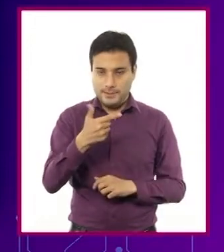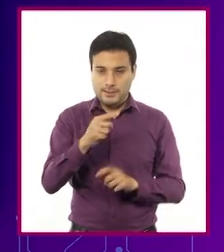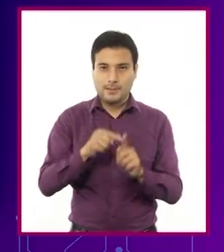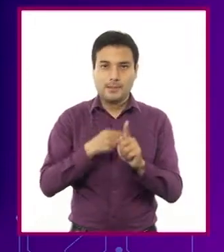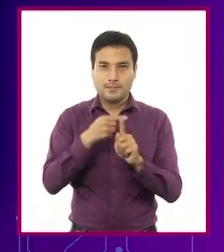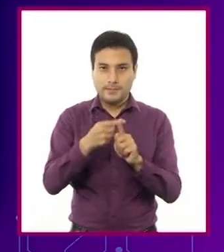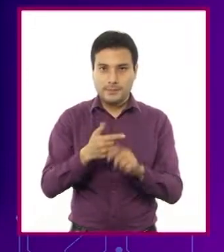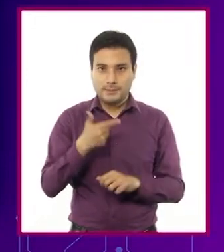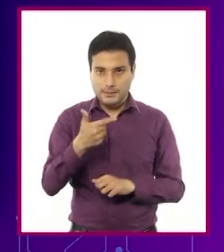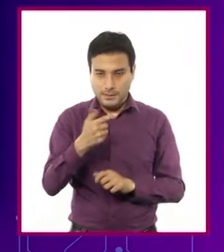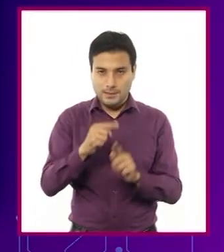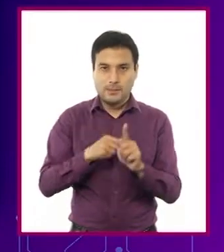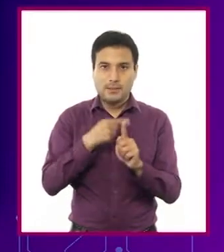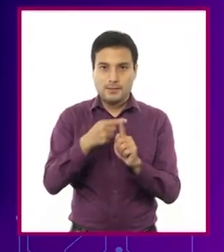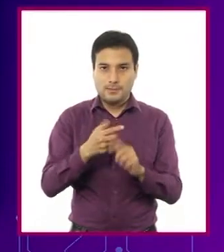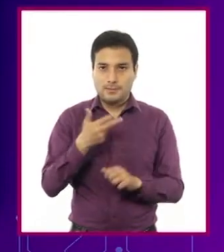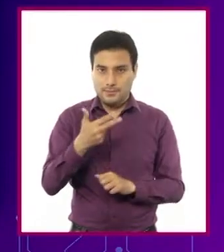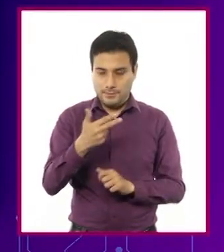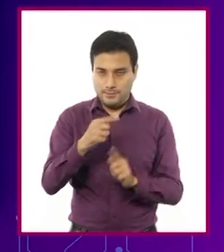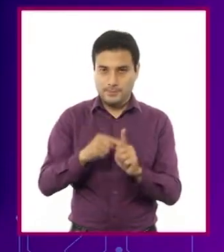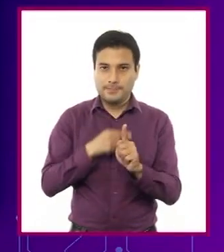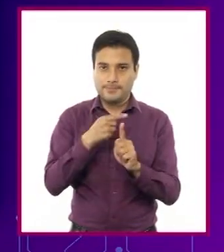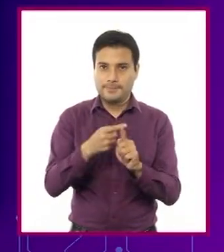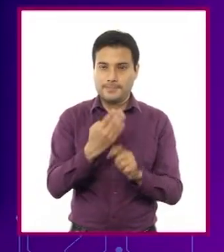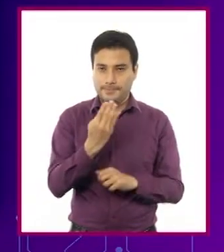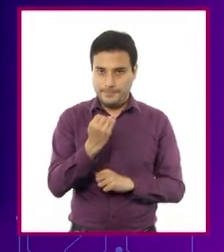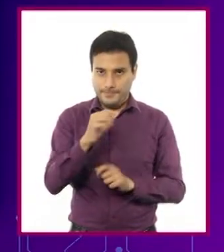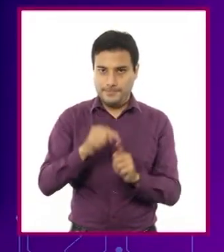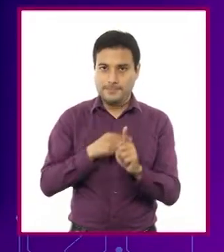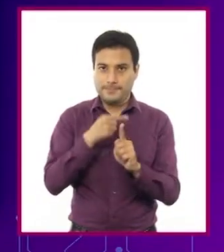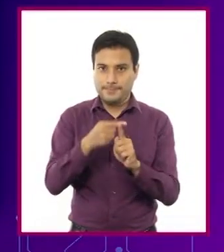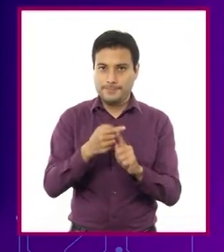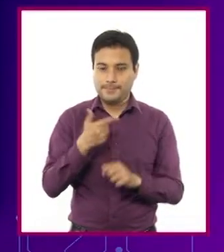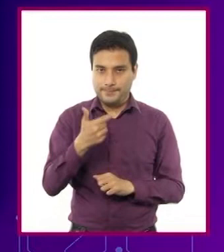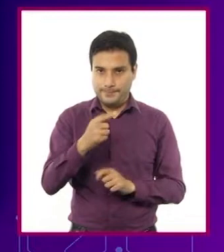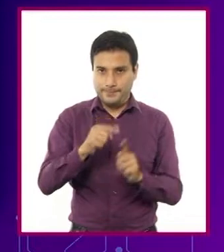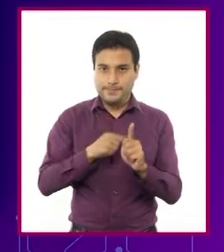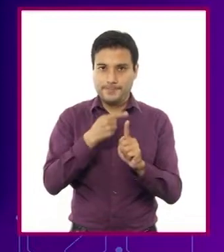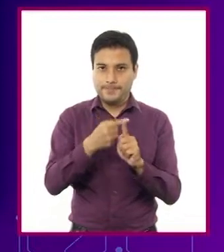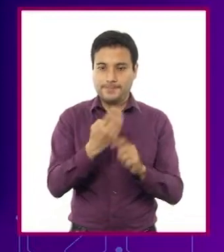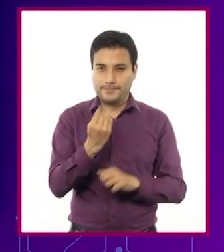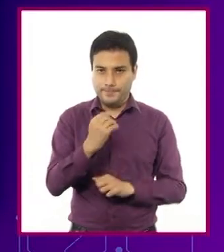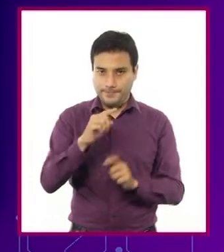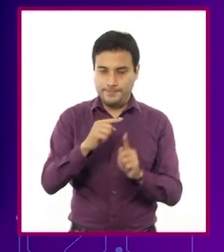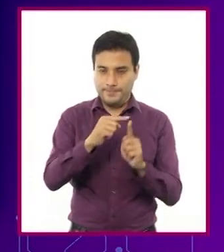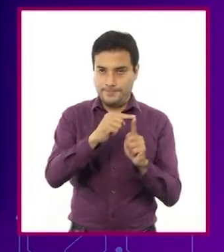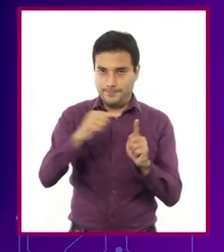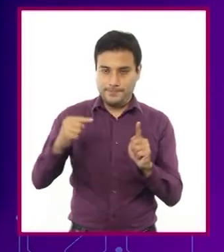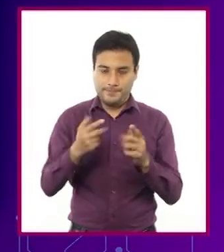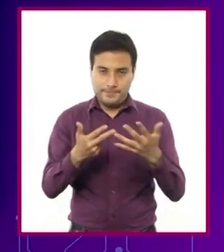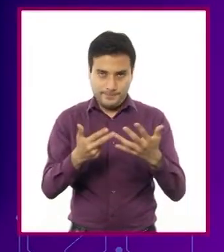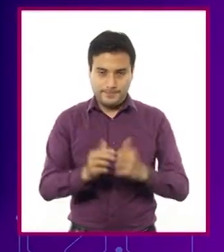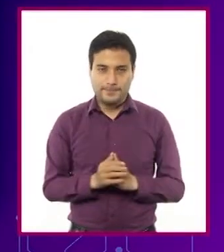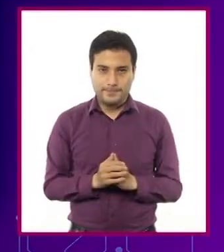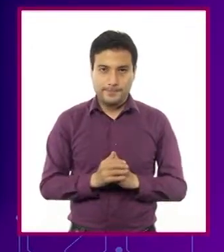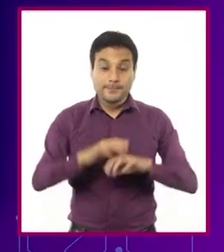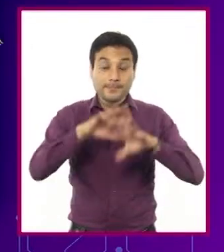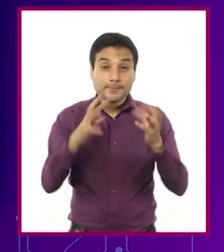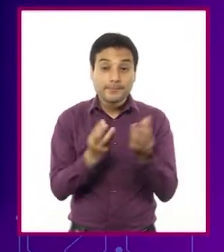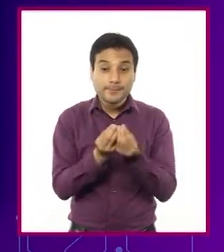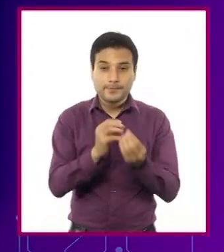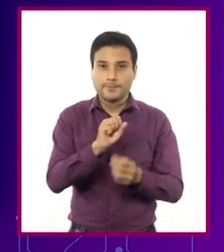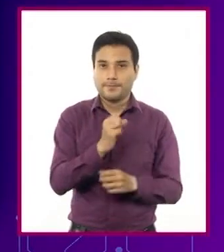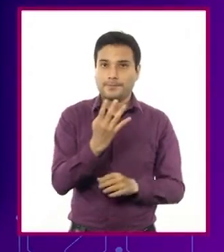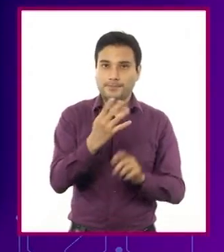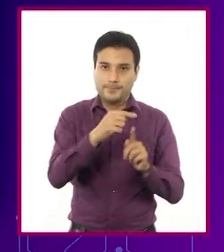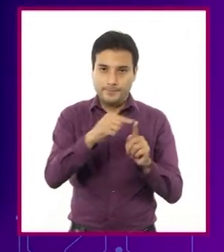más 7 más 8 más 9 más 7 más 9 entre 8, igual a 64